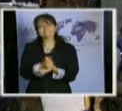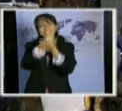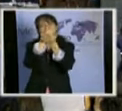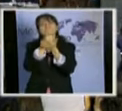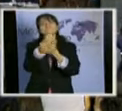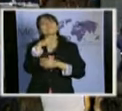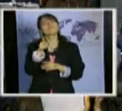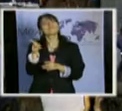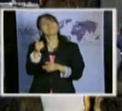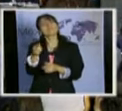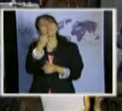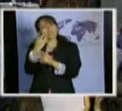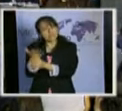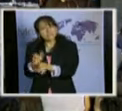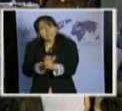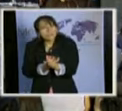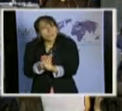crecimiento económico